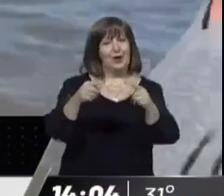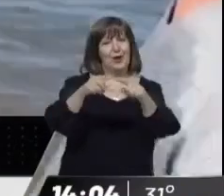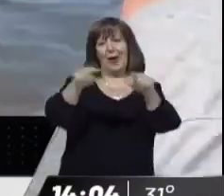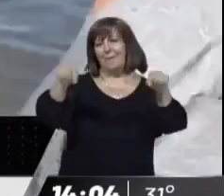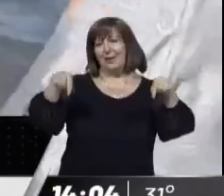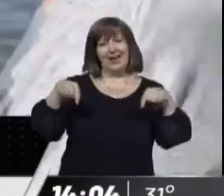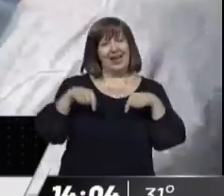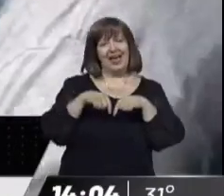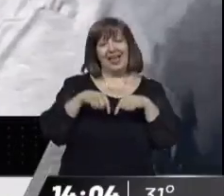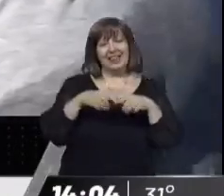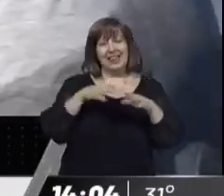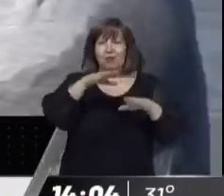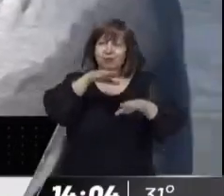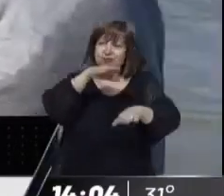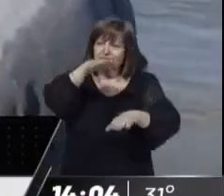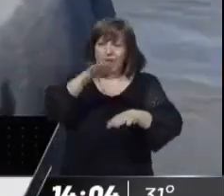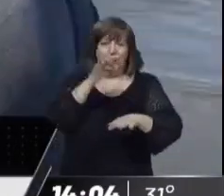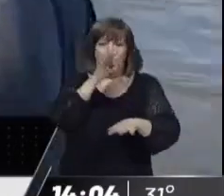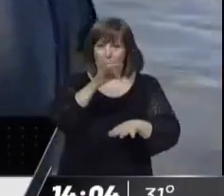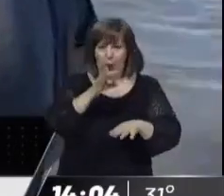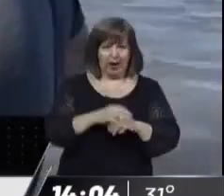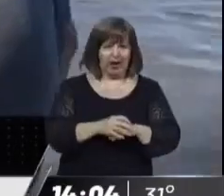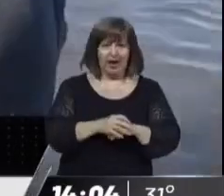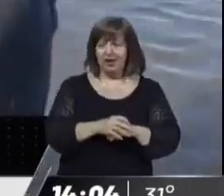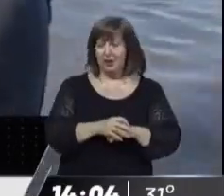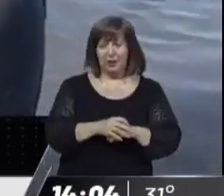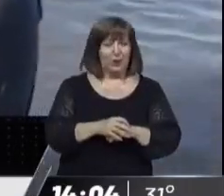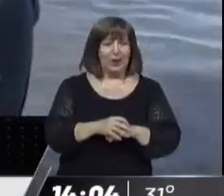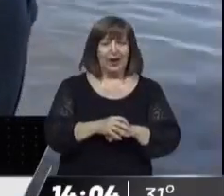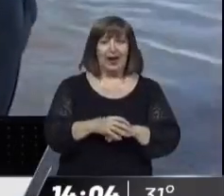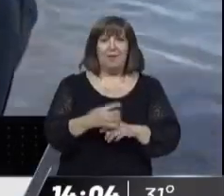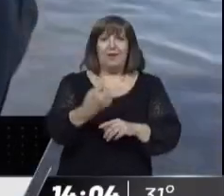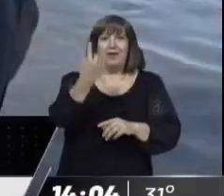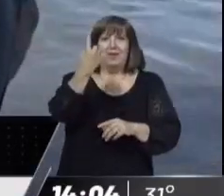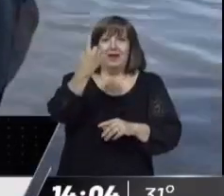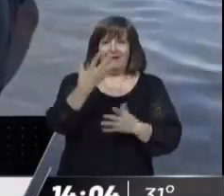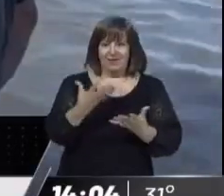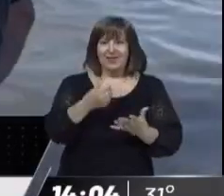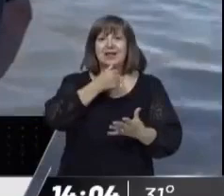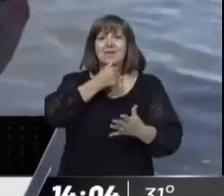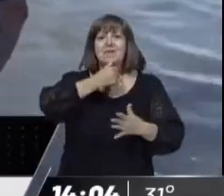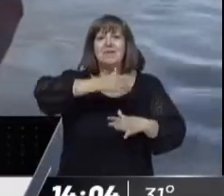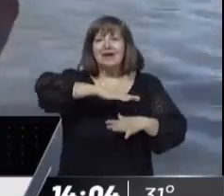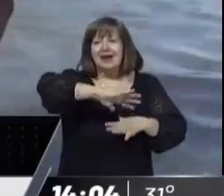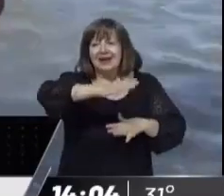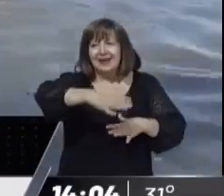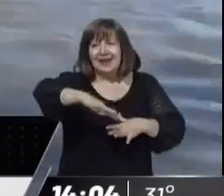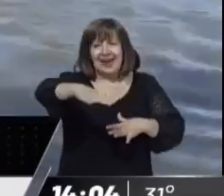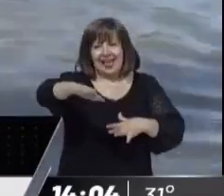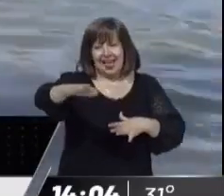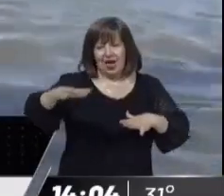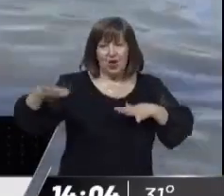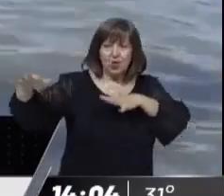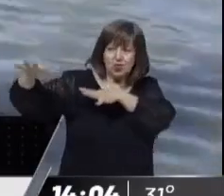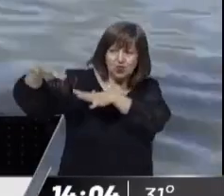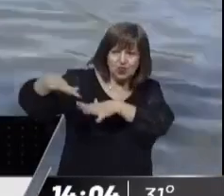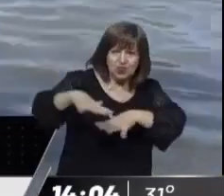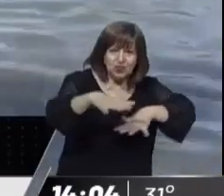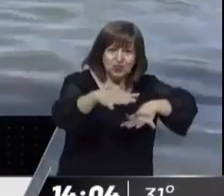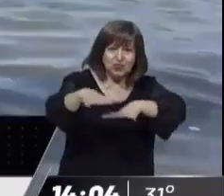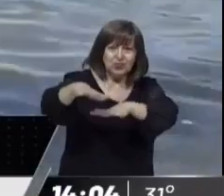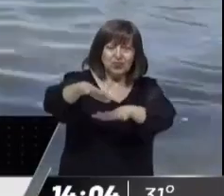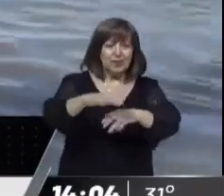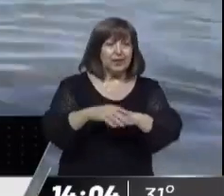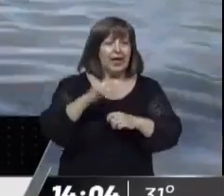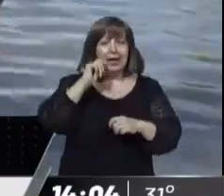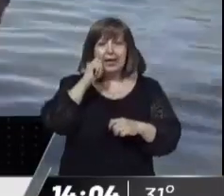que ahora está cortado el curso, pero bueno, dicen que ya viene en camino el golpe de agua atrás de vuelta. Se ha venido toda la familia